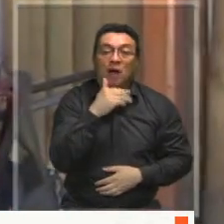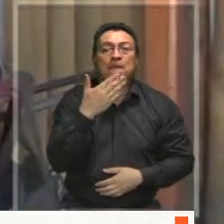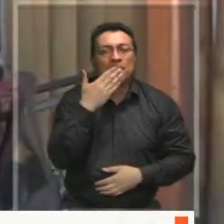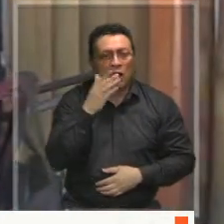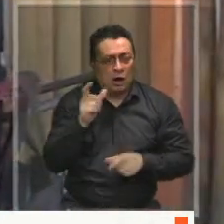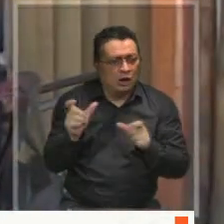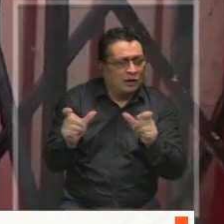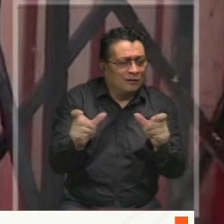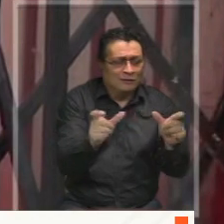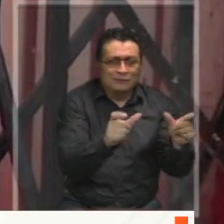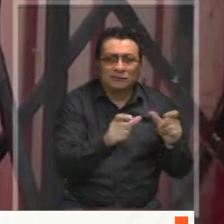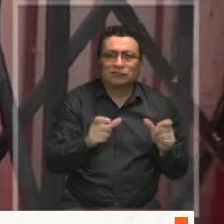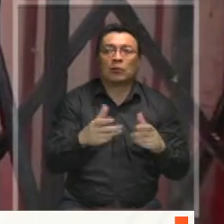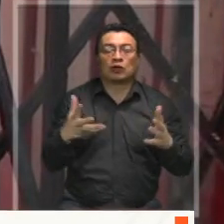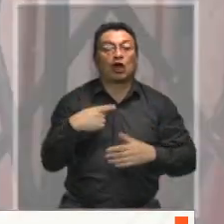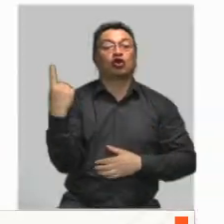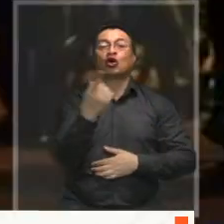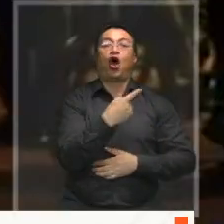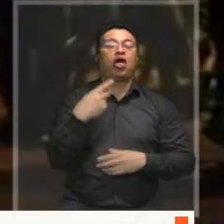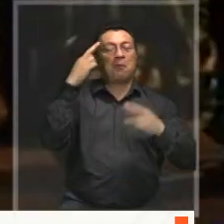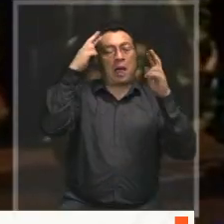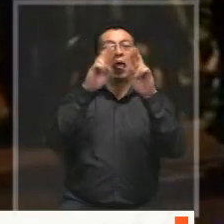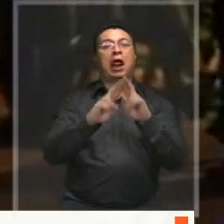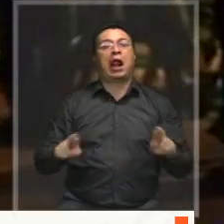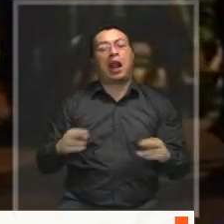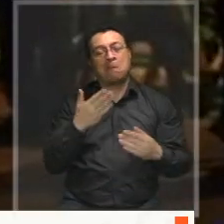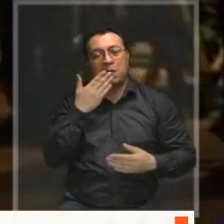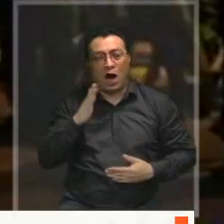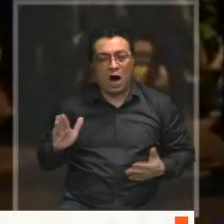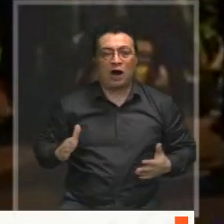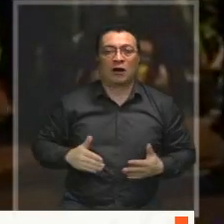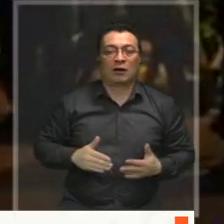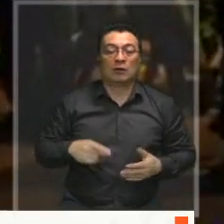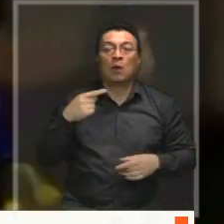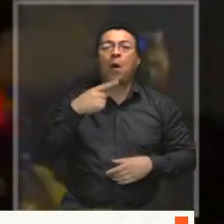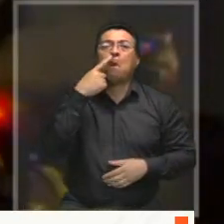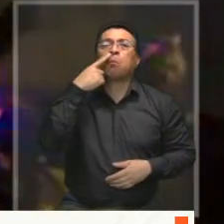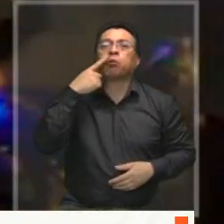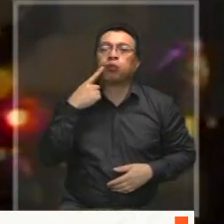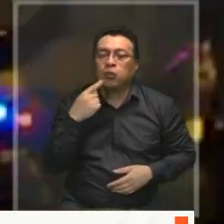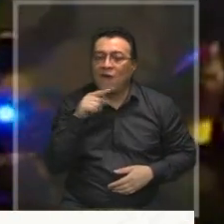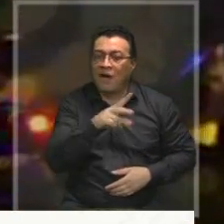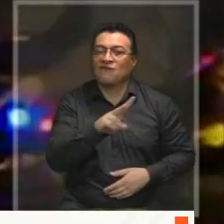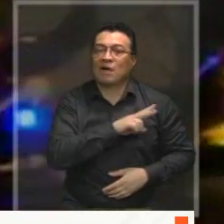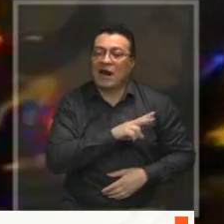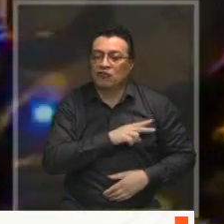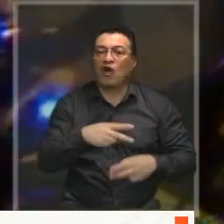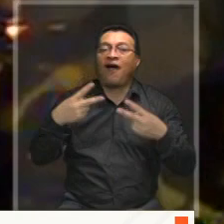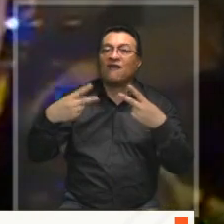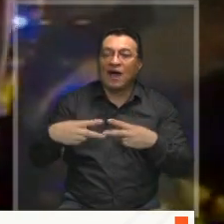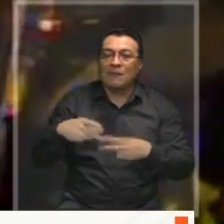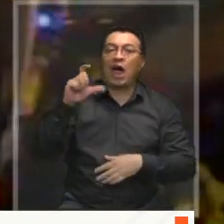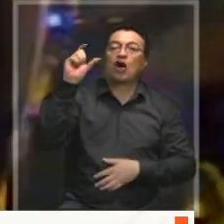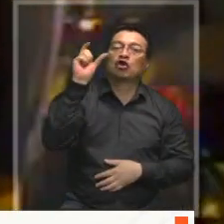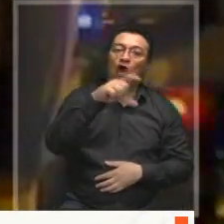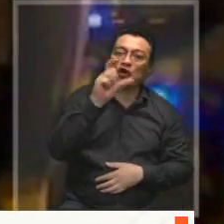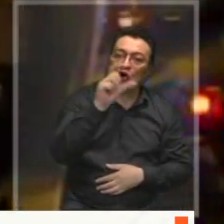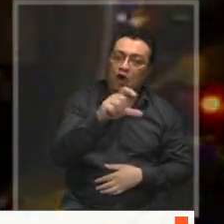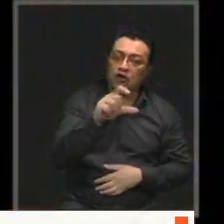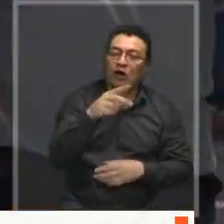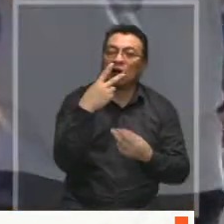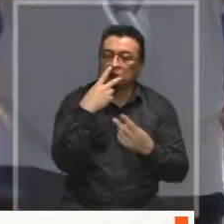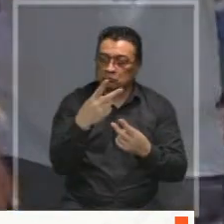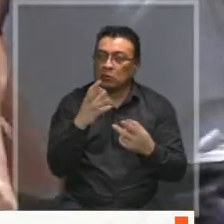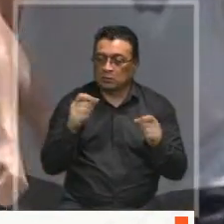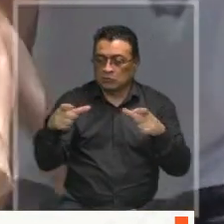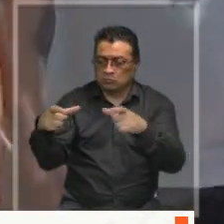al final así estamos todos más tranquilos. Proponen un plan piloto para Valparaíso, Viña del Mar y Concón. La idea es generar